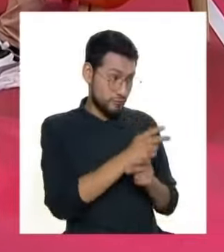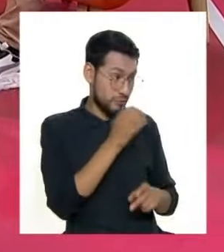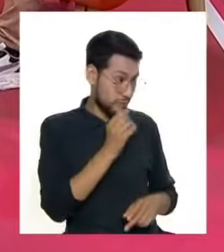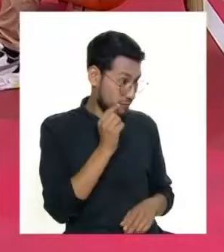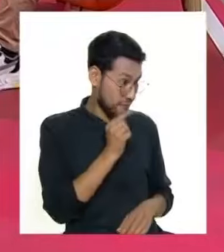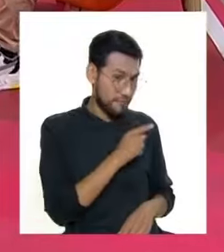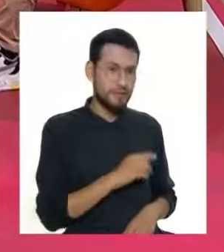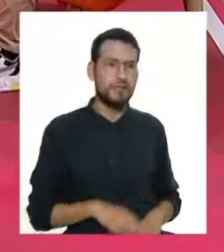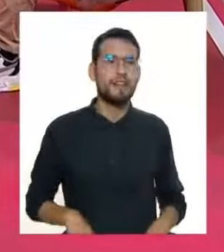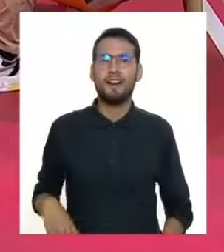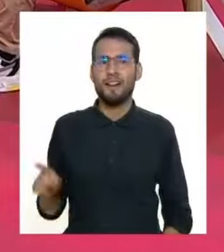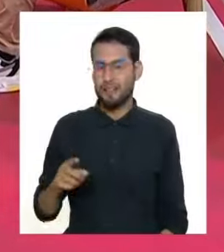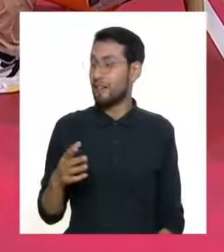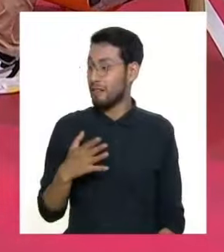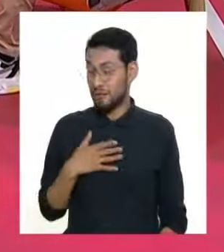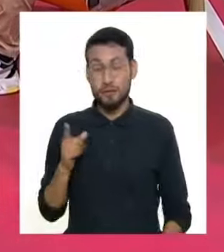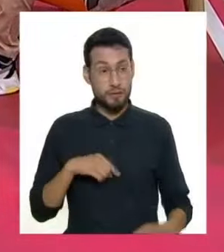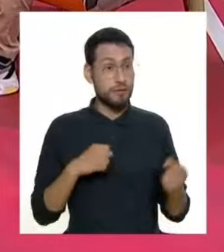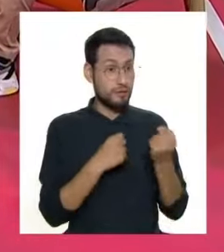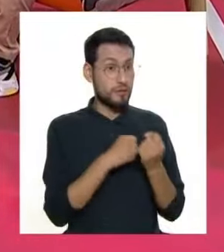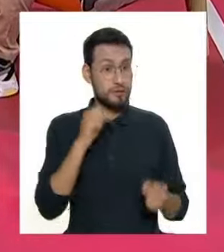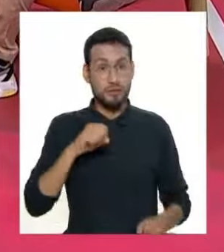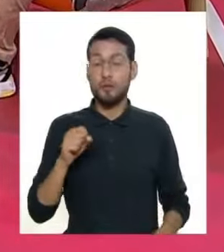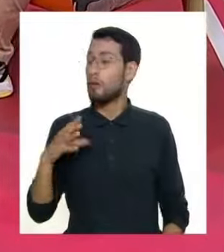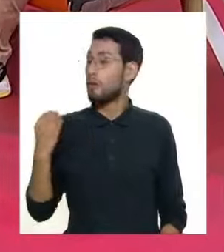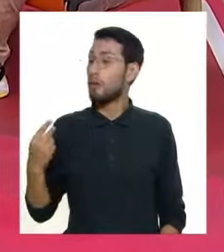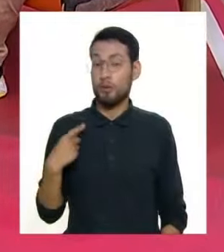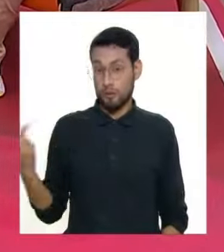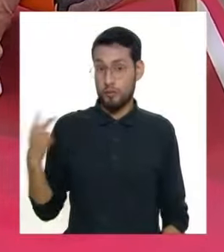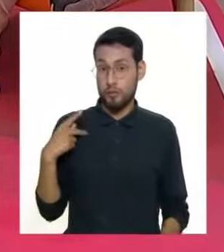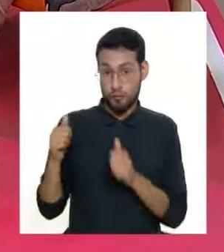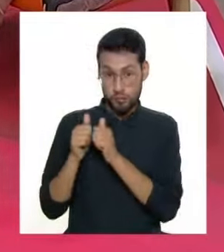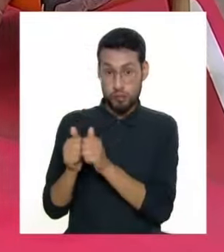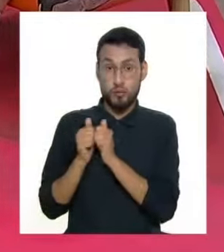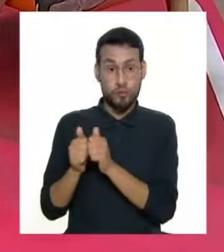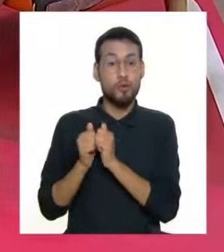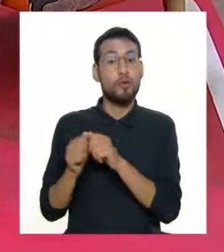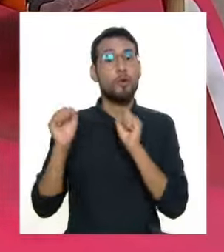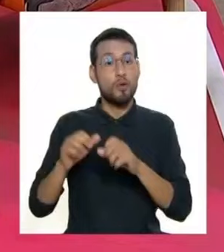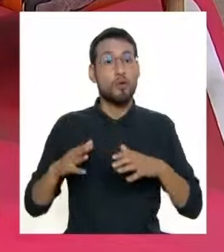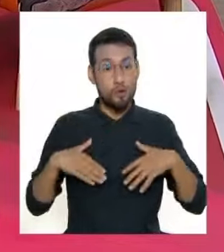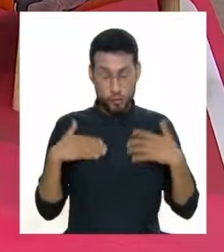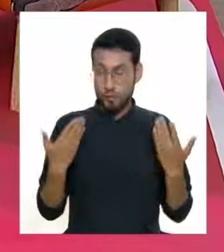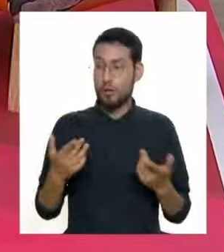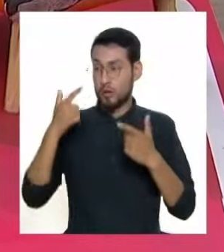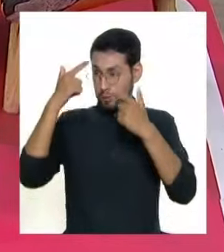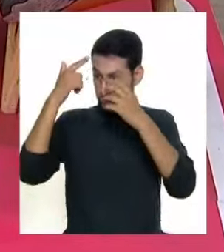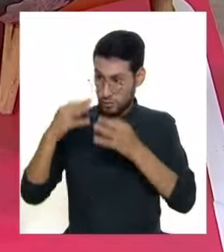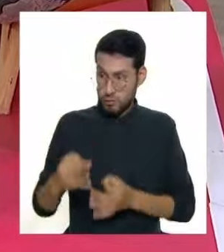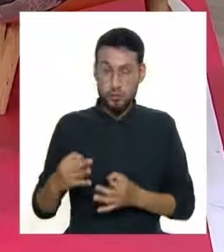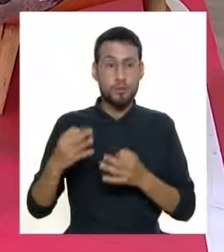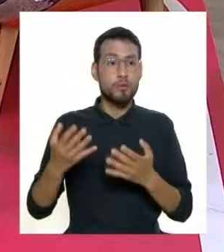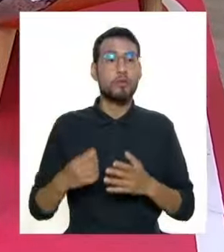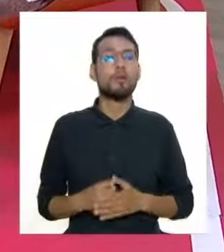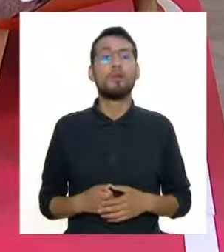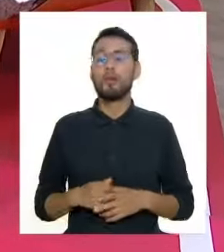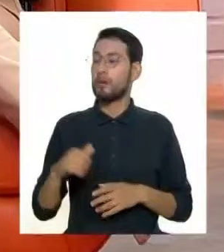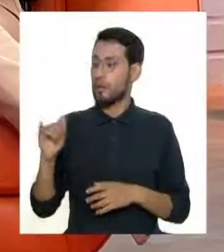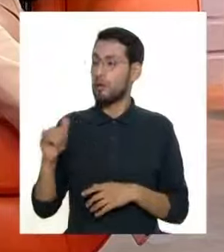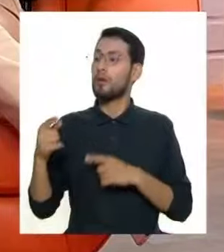Christopher. No, yo apoyo eso, no, Nicolás. Lo que pasa es que nosotros estamos juntos basada en una decisión que además